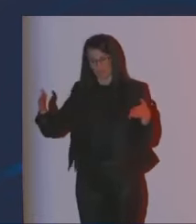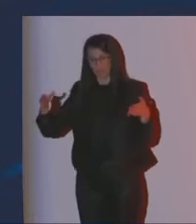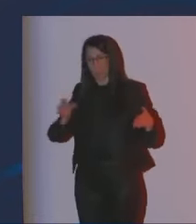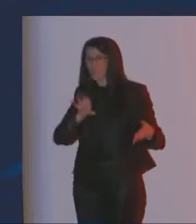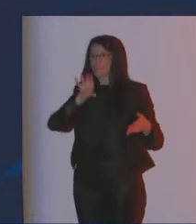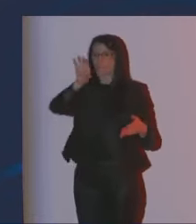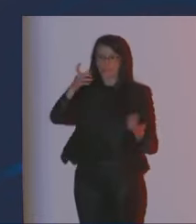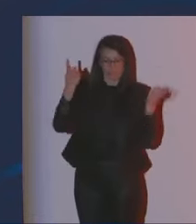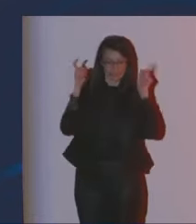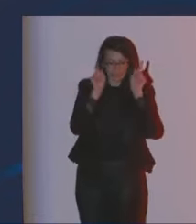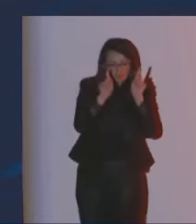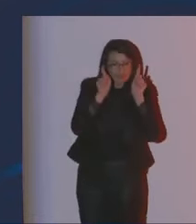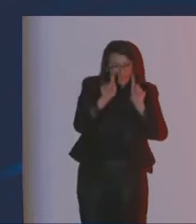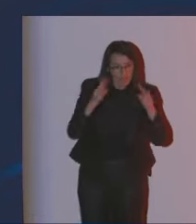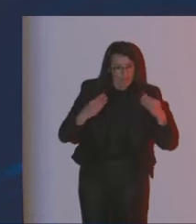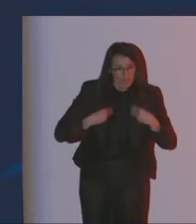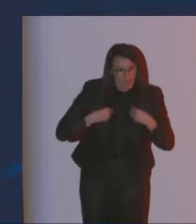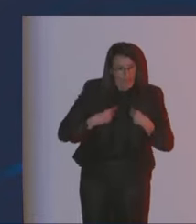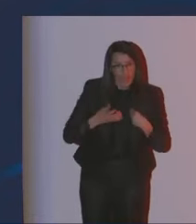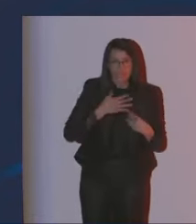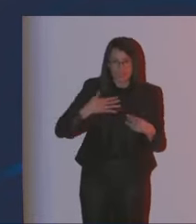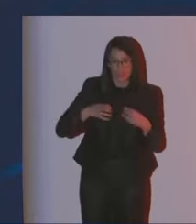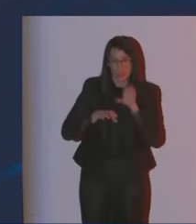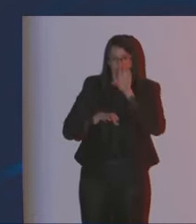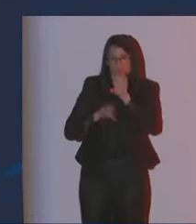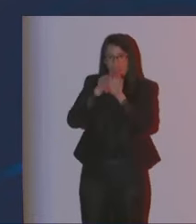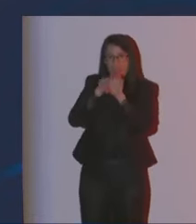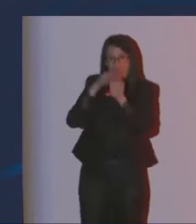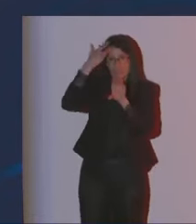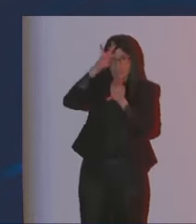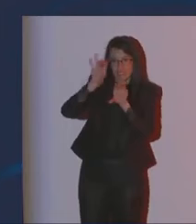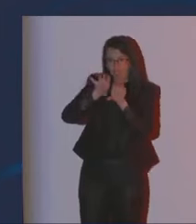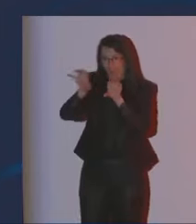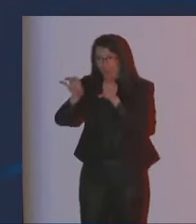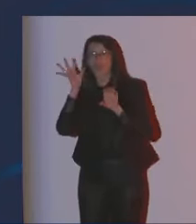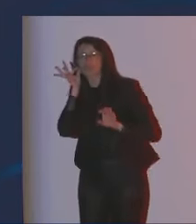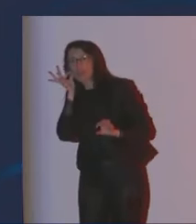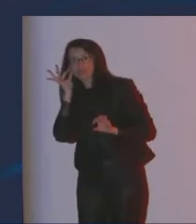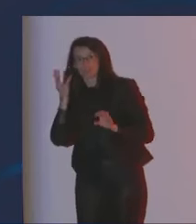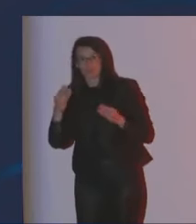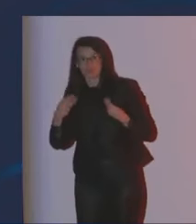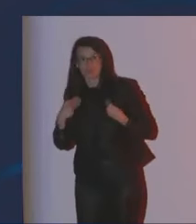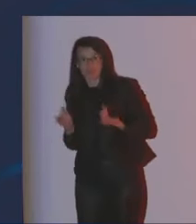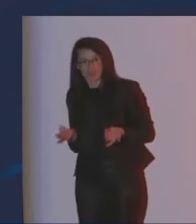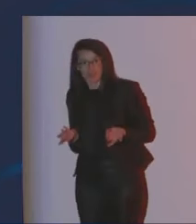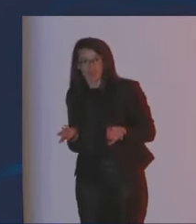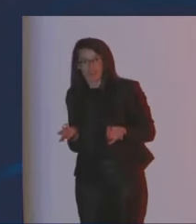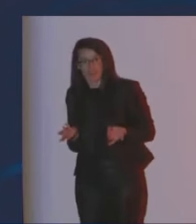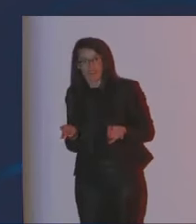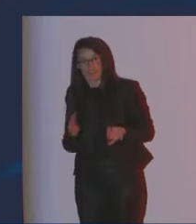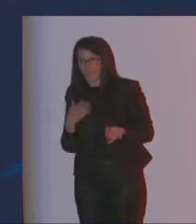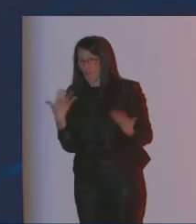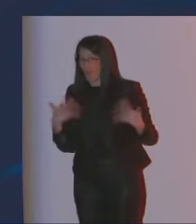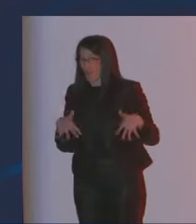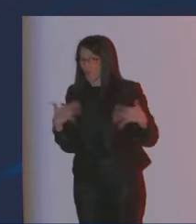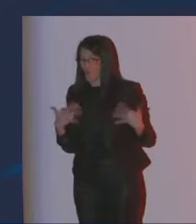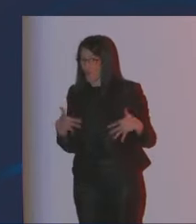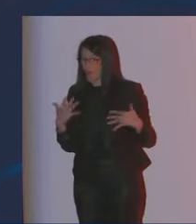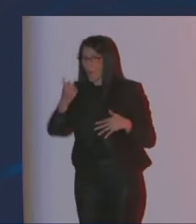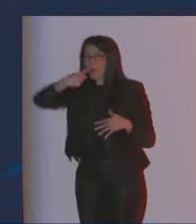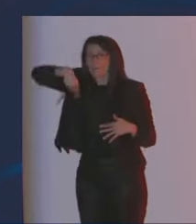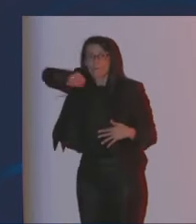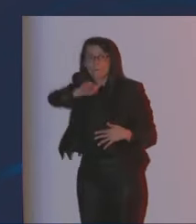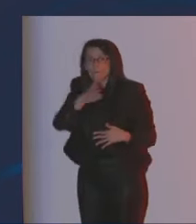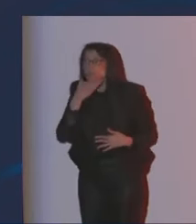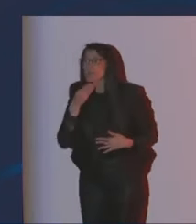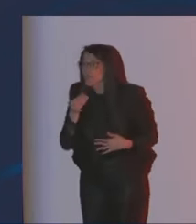las maestras de la vida, que está al lado del país de la sensibilización. ¡Wow! ¿No les parece